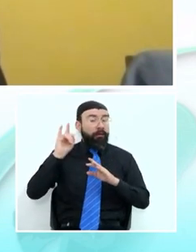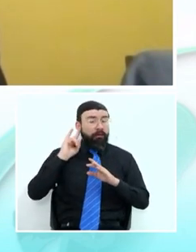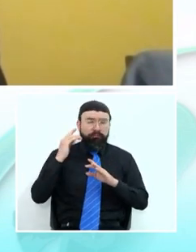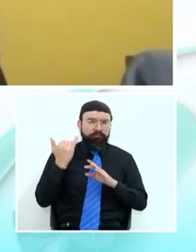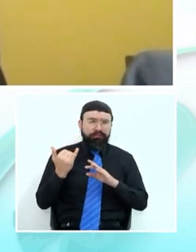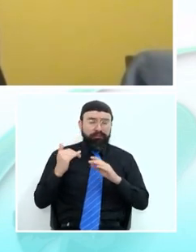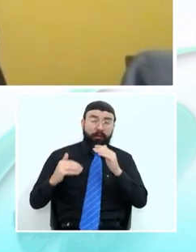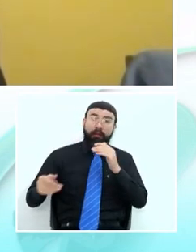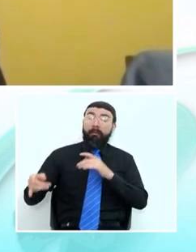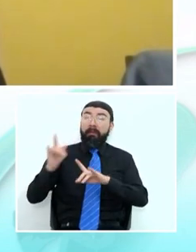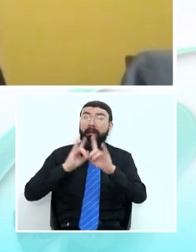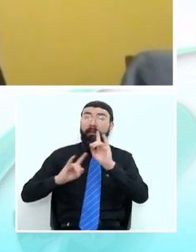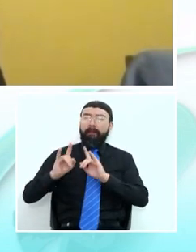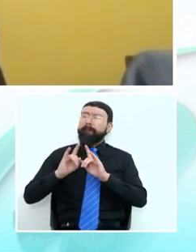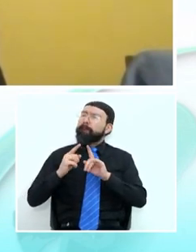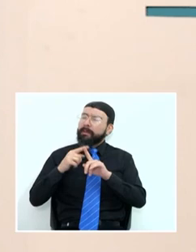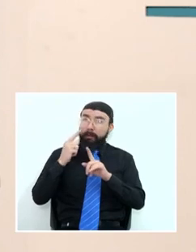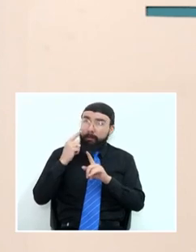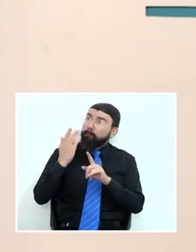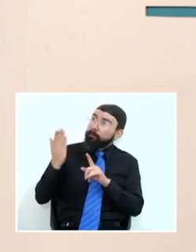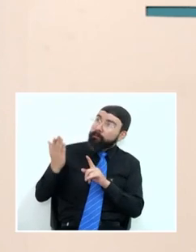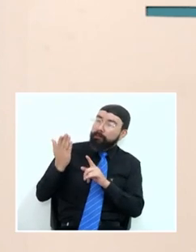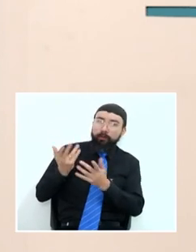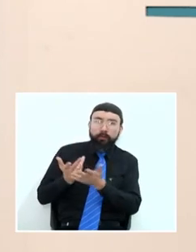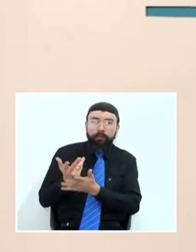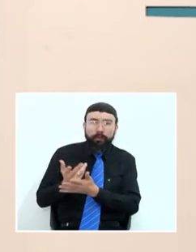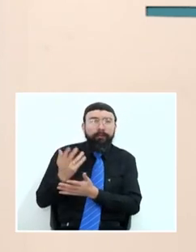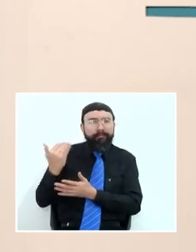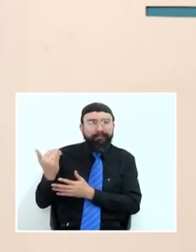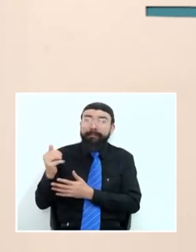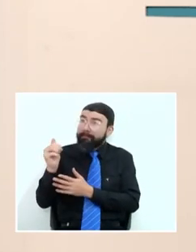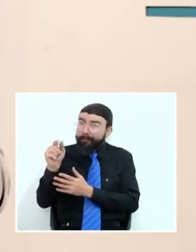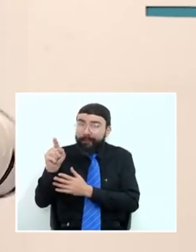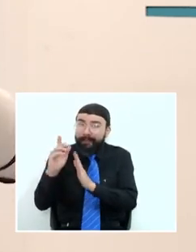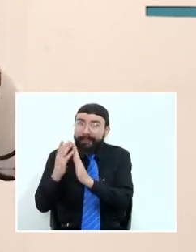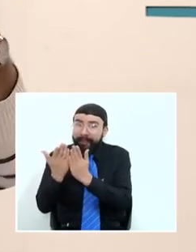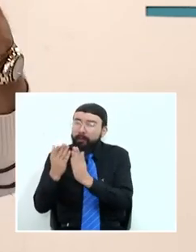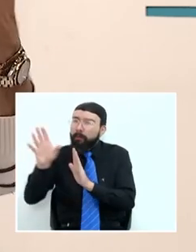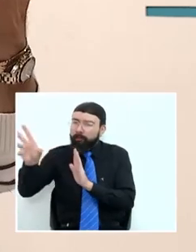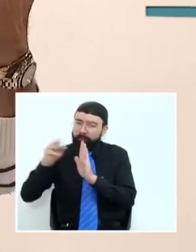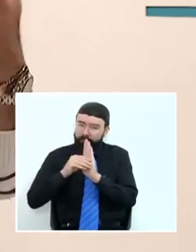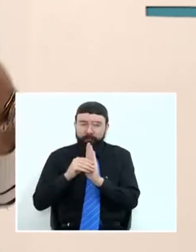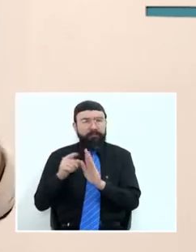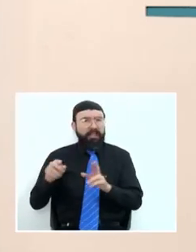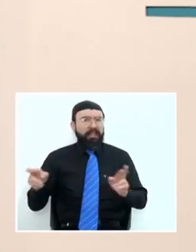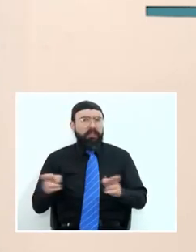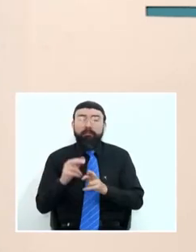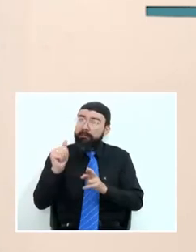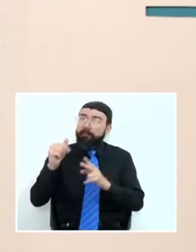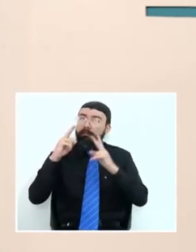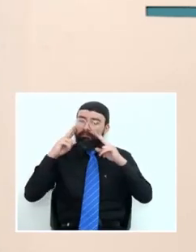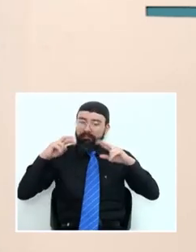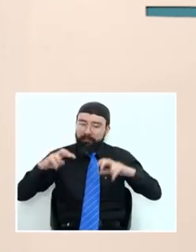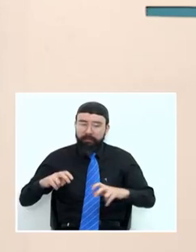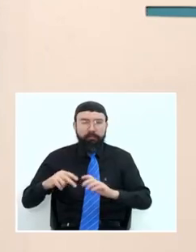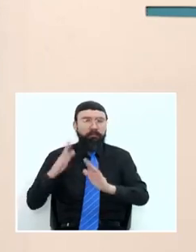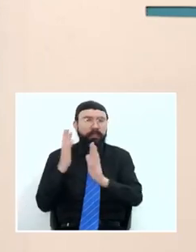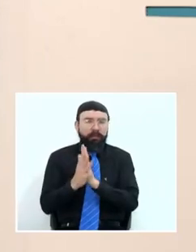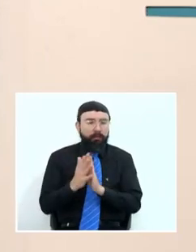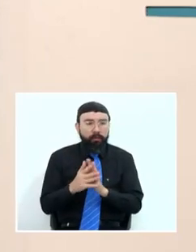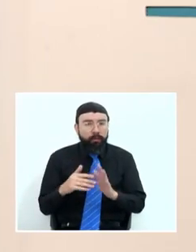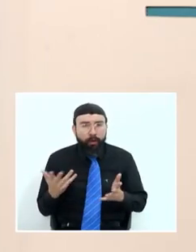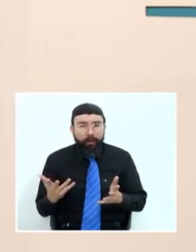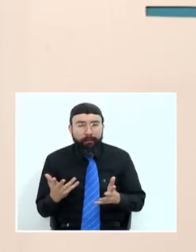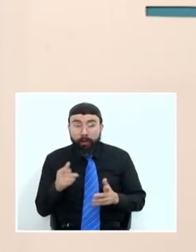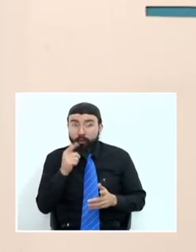Y veamos esta nota que hemos sacado de sus libros y del resumen de toda su investigación acerca de las propiedades de la